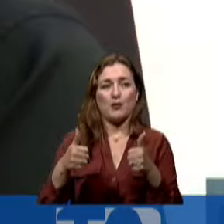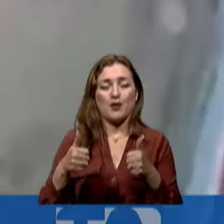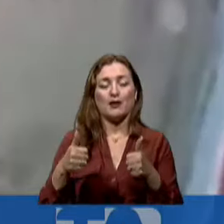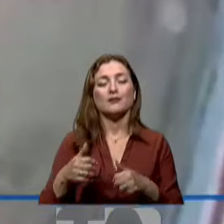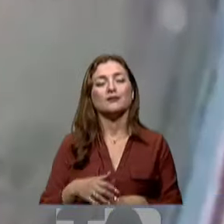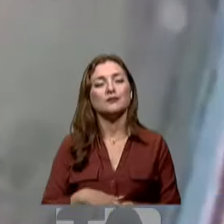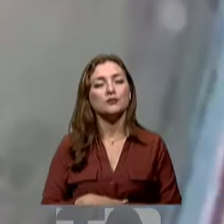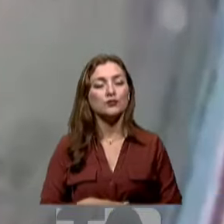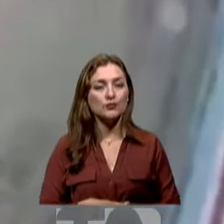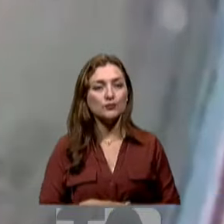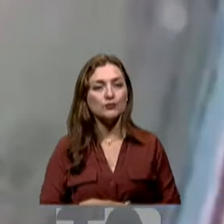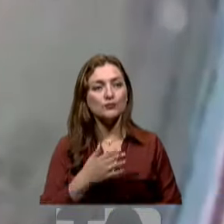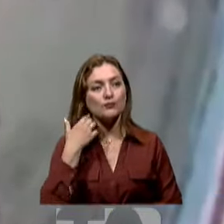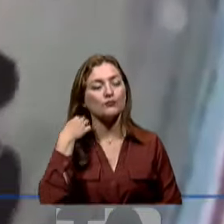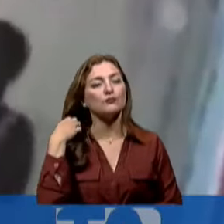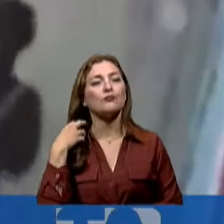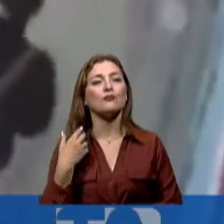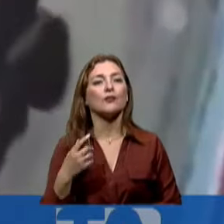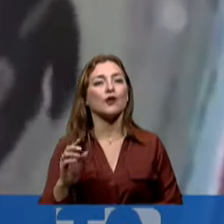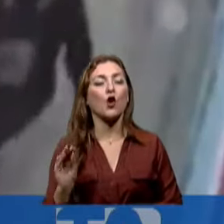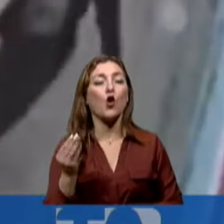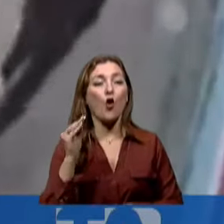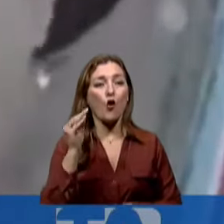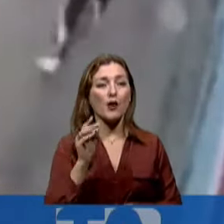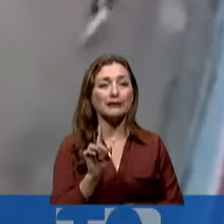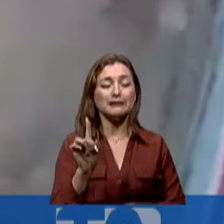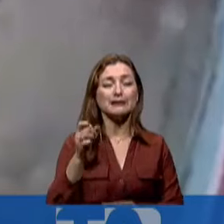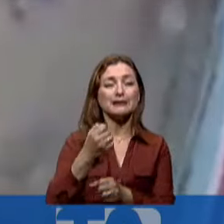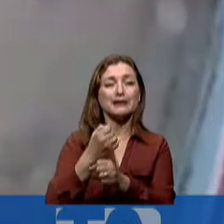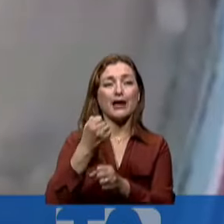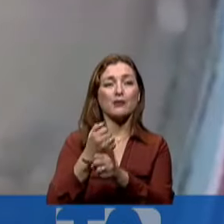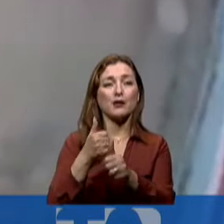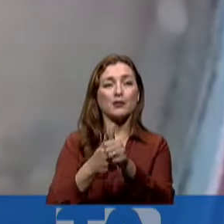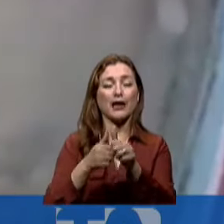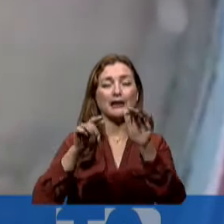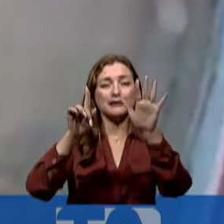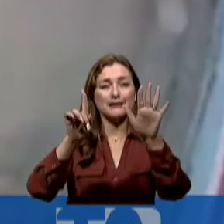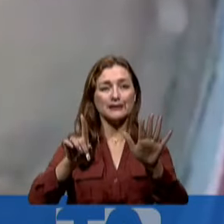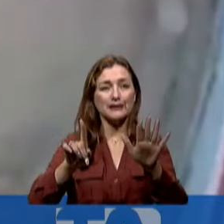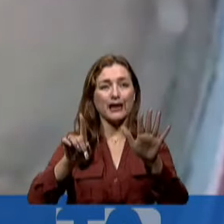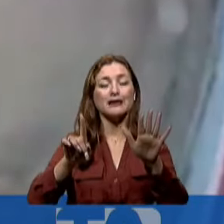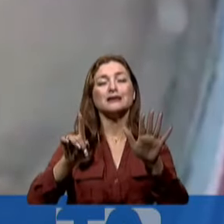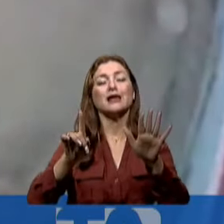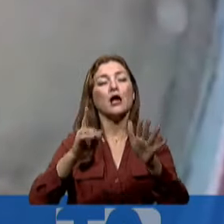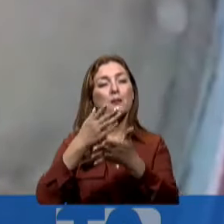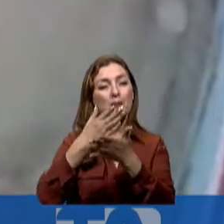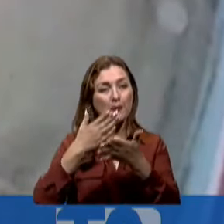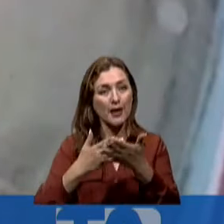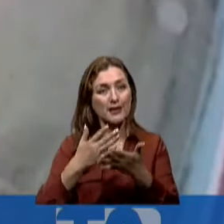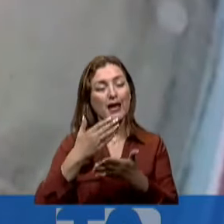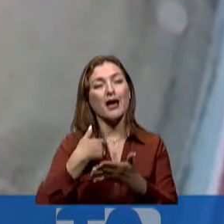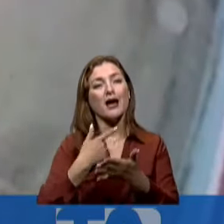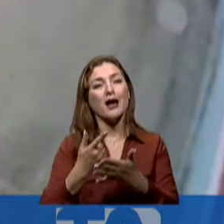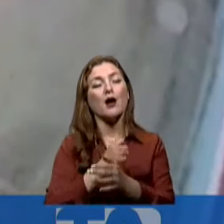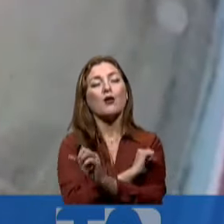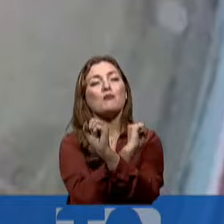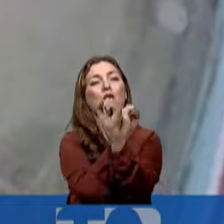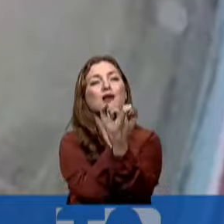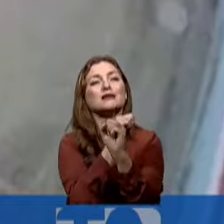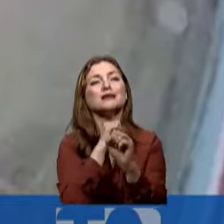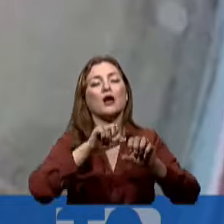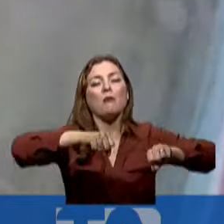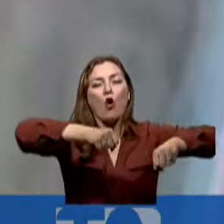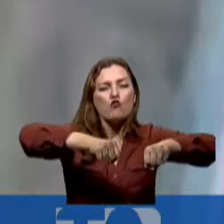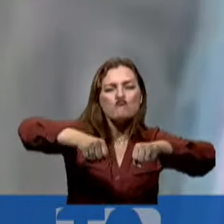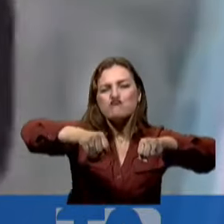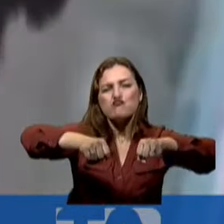feliz. Mientras el joven se dirigía a su lugar de trabajo cerca de las 6:30 de la mañana, fue interceptado por delincuentes a bordo